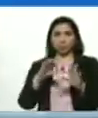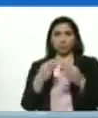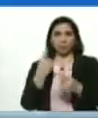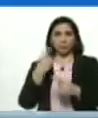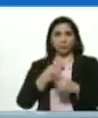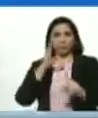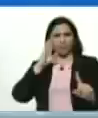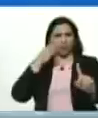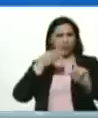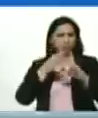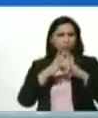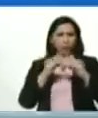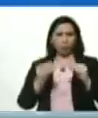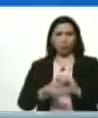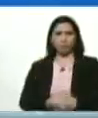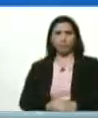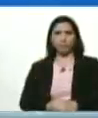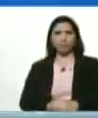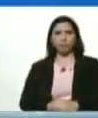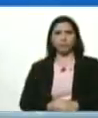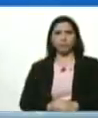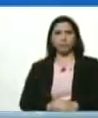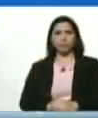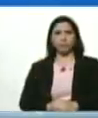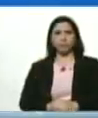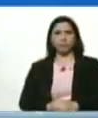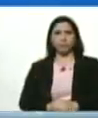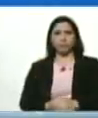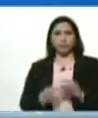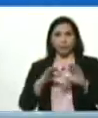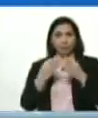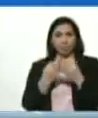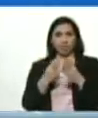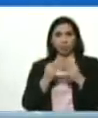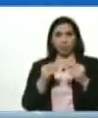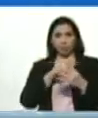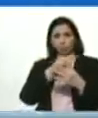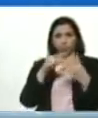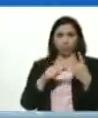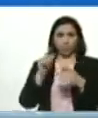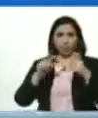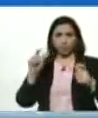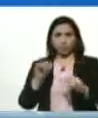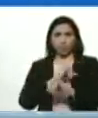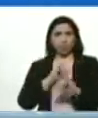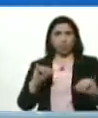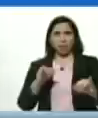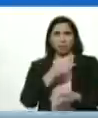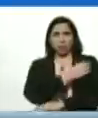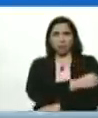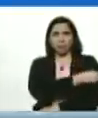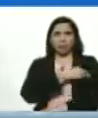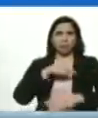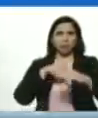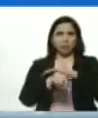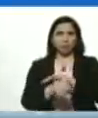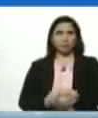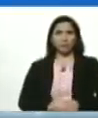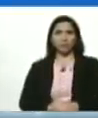atenderlos todos están todos estos casos que les he dicho están debidamente hospitalizado